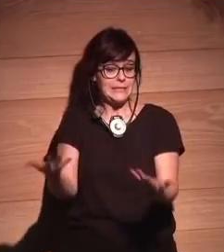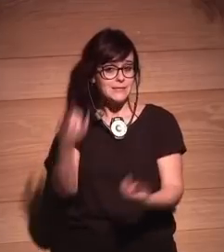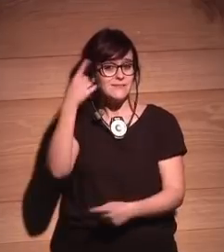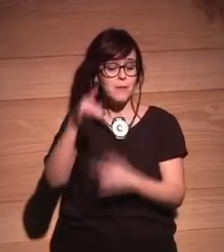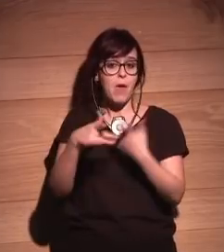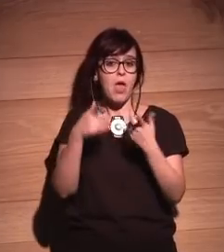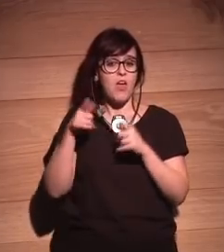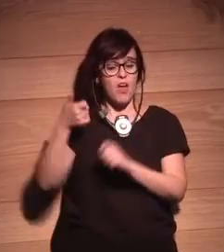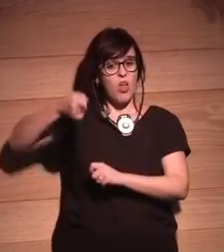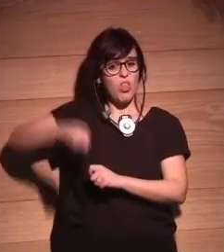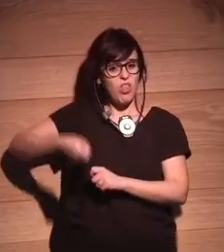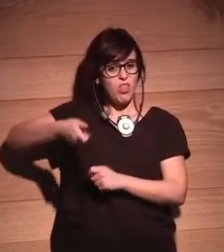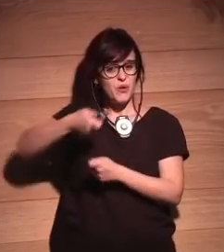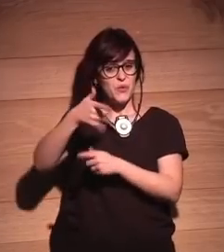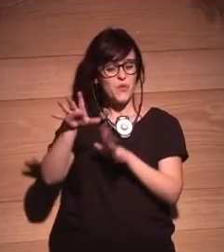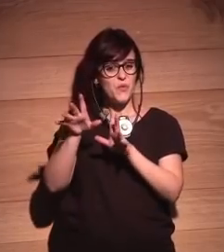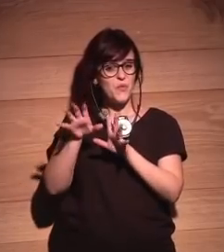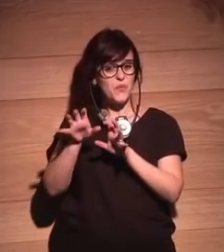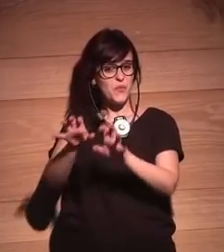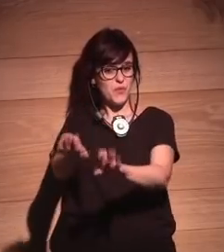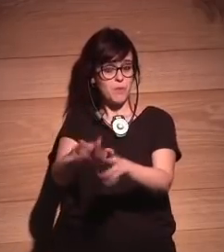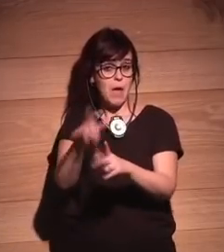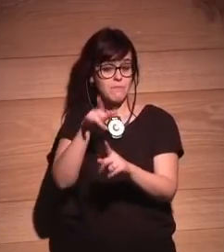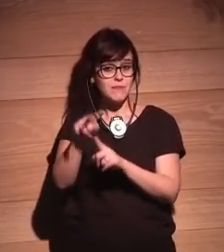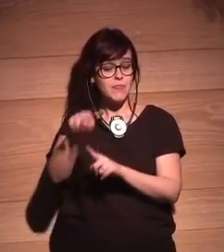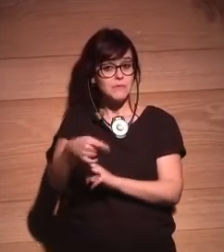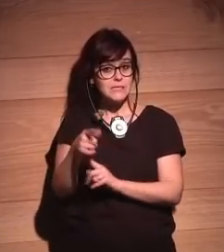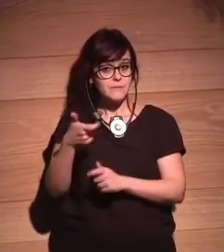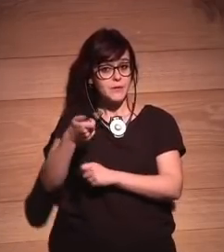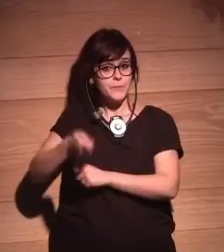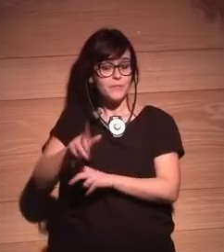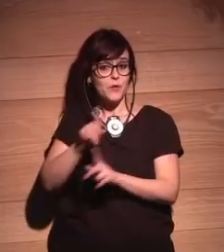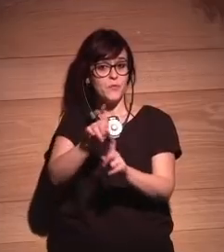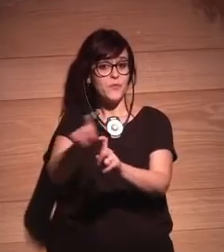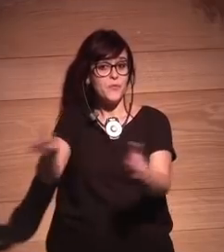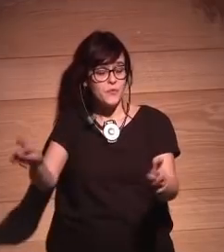muchas pesticidas, y los pesticidas son malos para la salud. ¿Y quién va a hablar de ello?